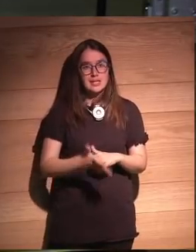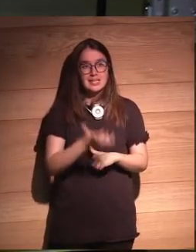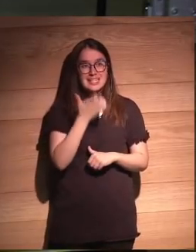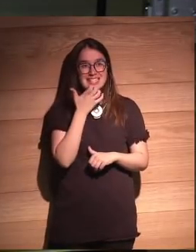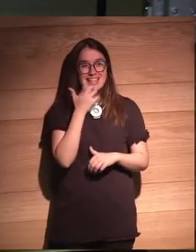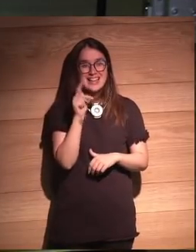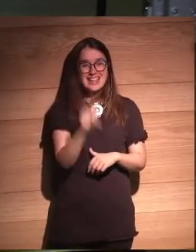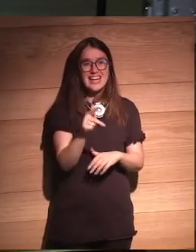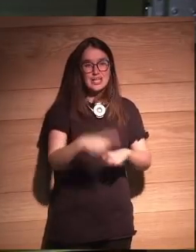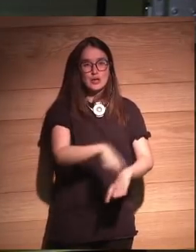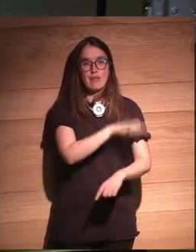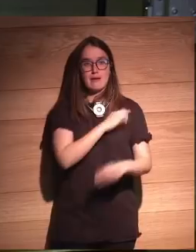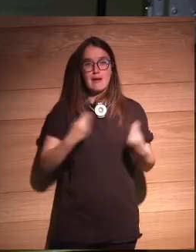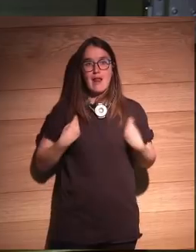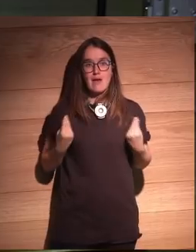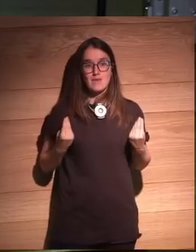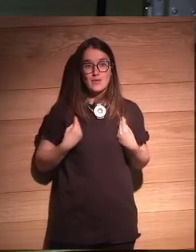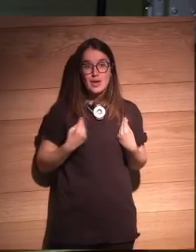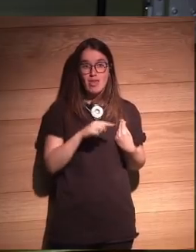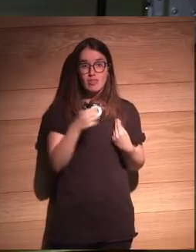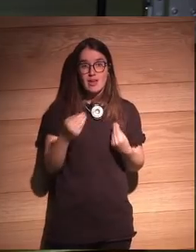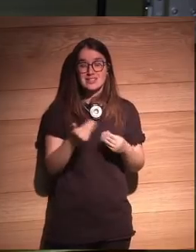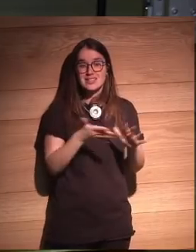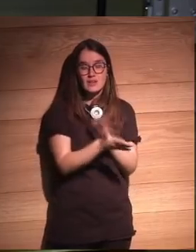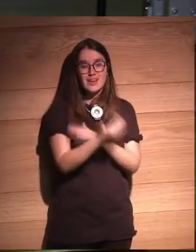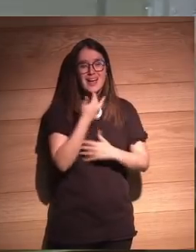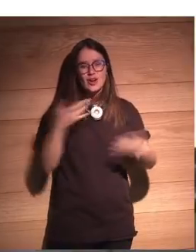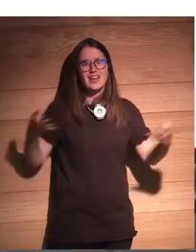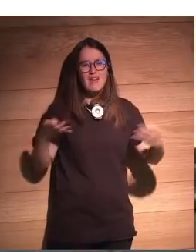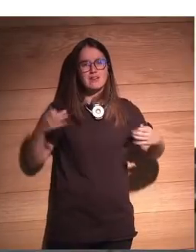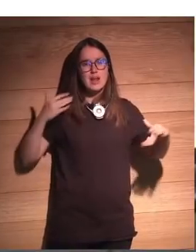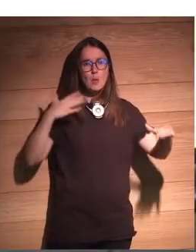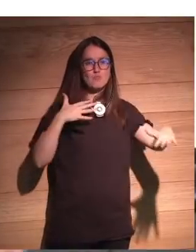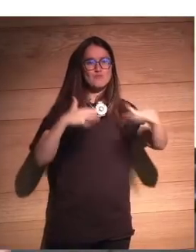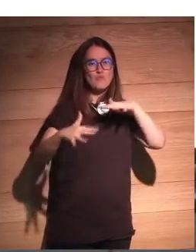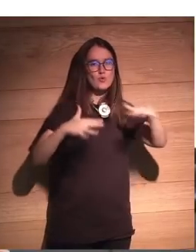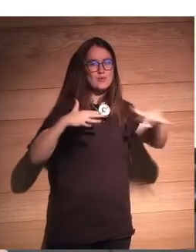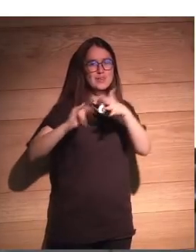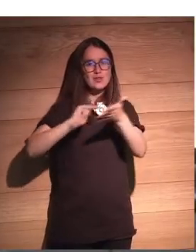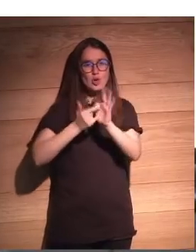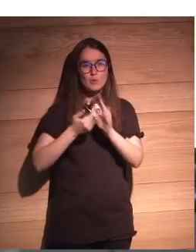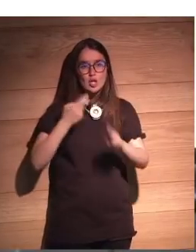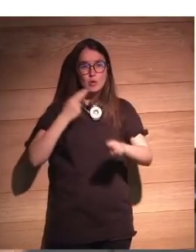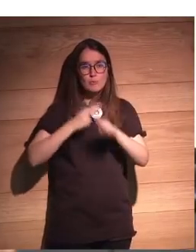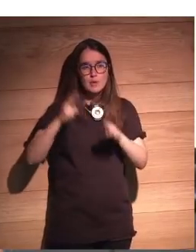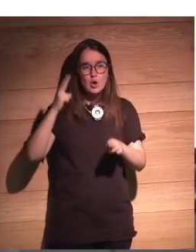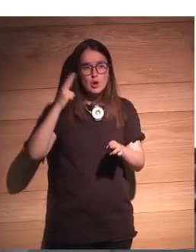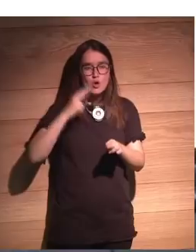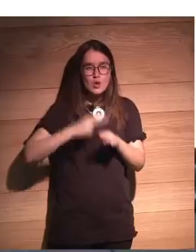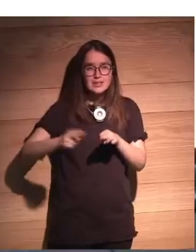Si el derecho radical a la vivienda significa algo, es el movimiento y el proyecto político.